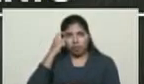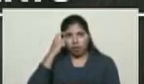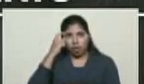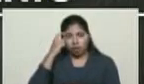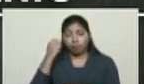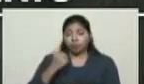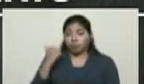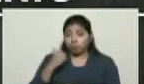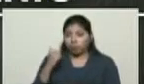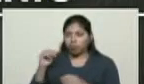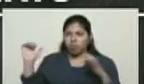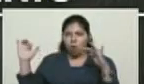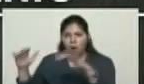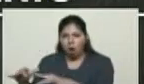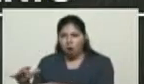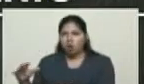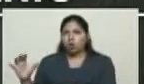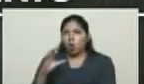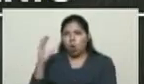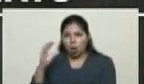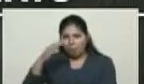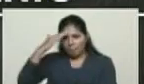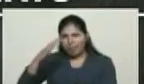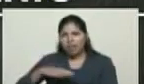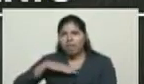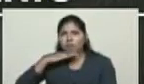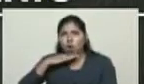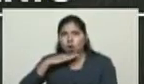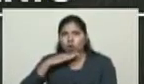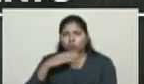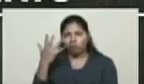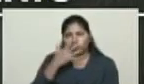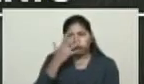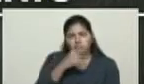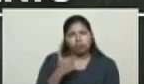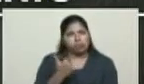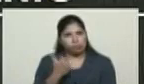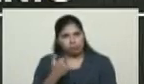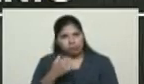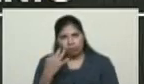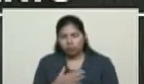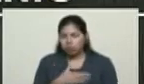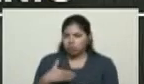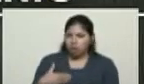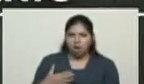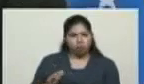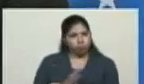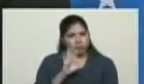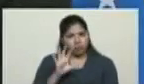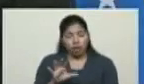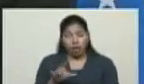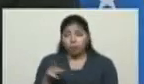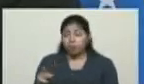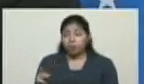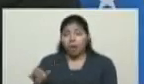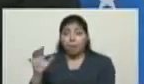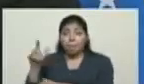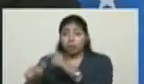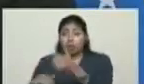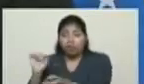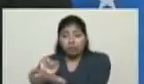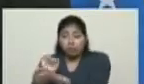Estado contra el gobierno revolucionario. Los terroristas están aportando información muy